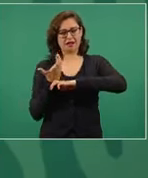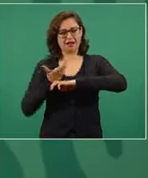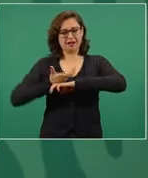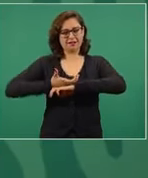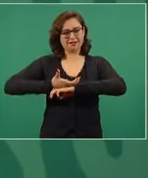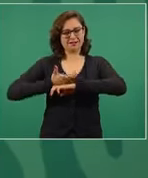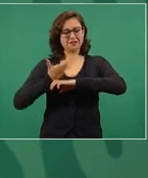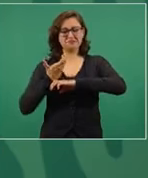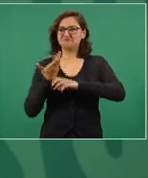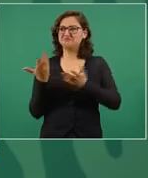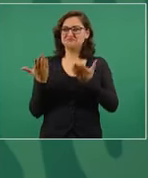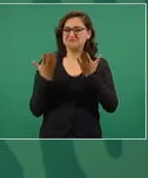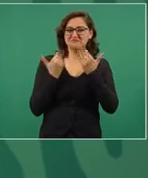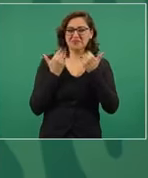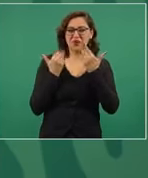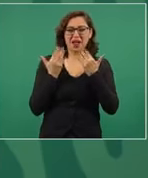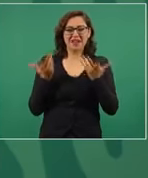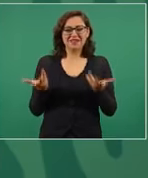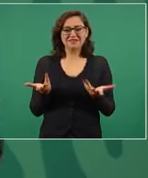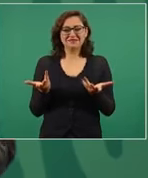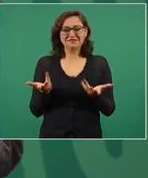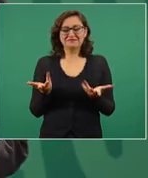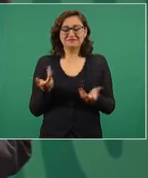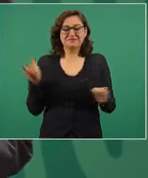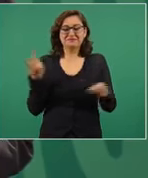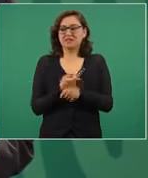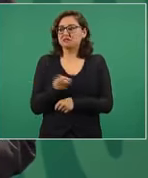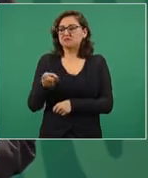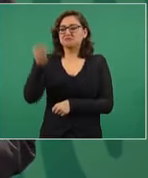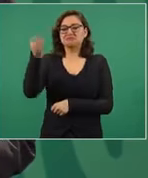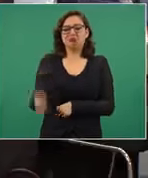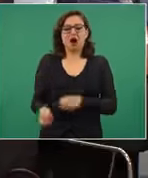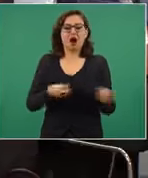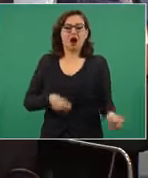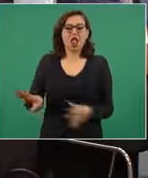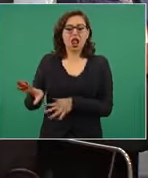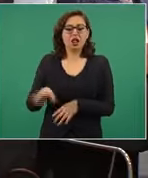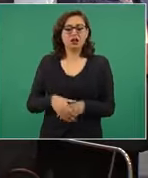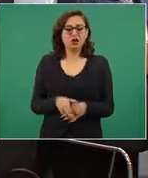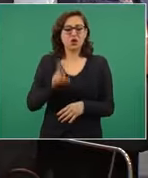Es que nunca se había invertido tanto en el sureste,